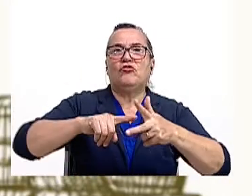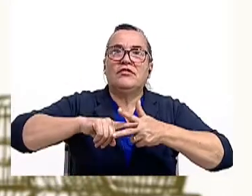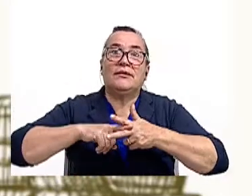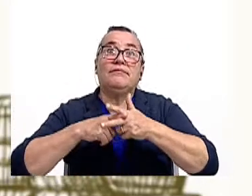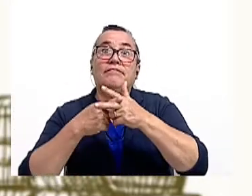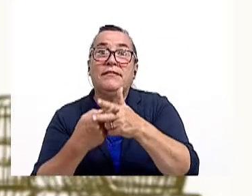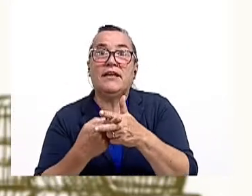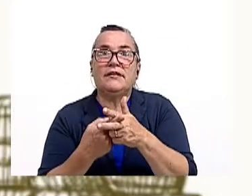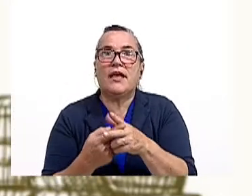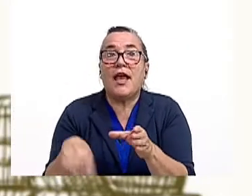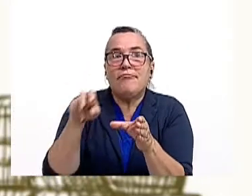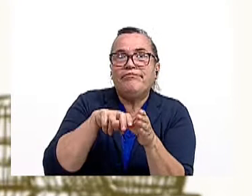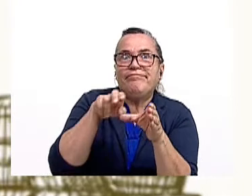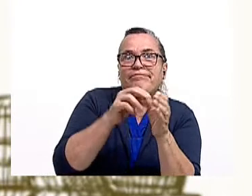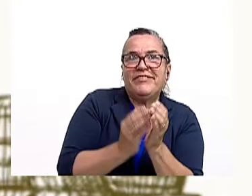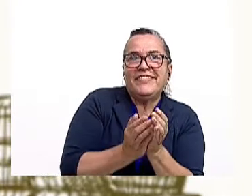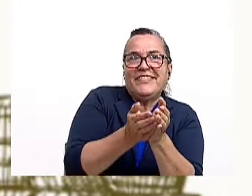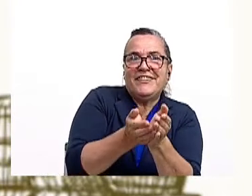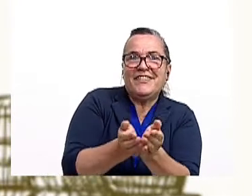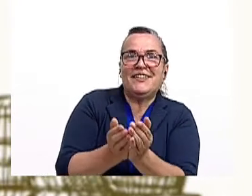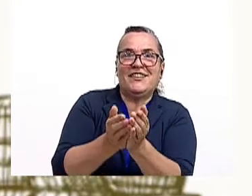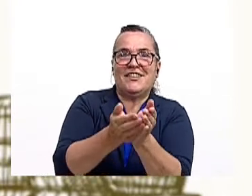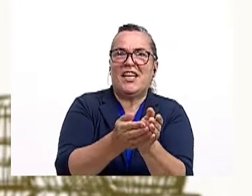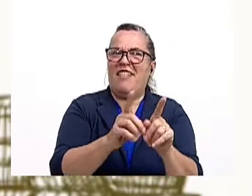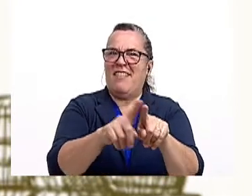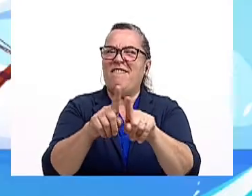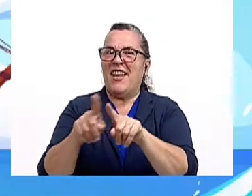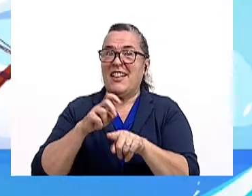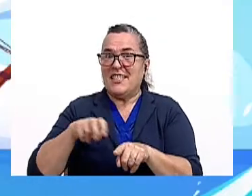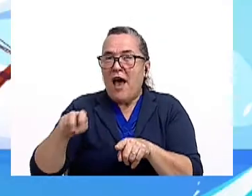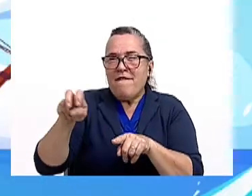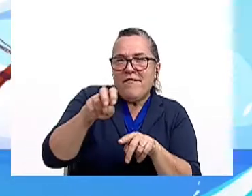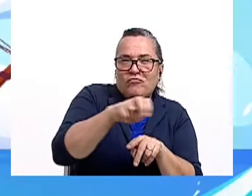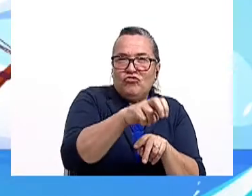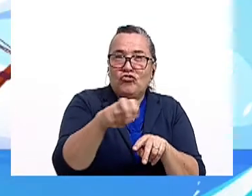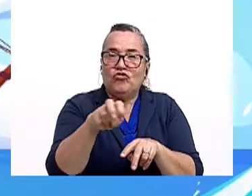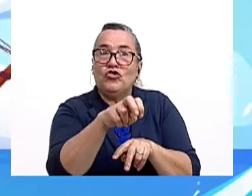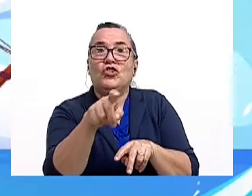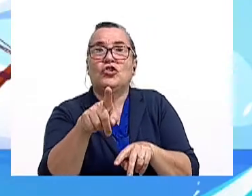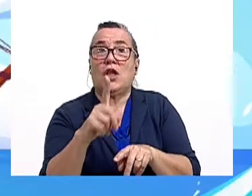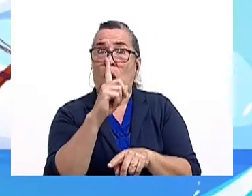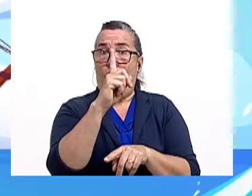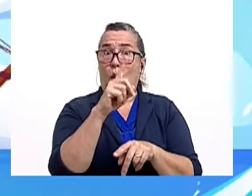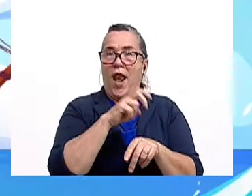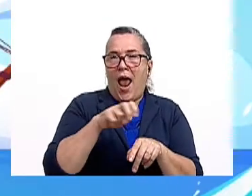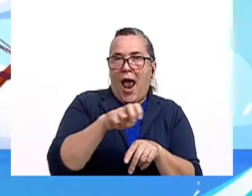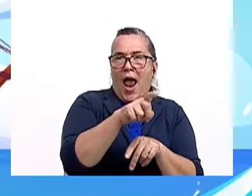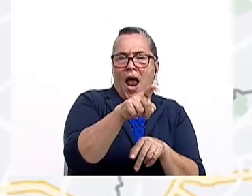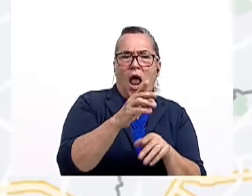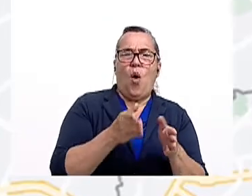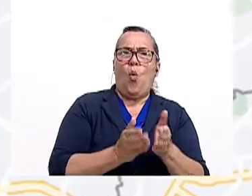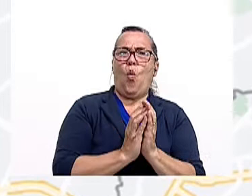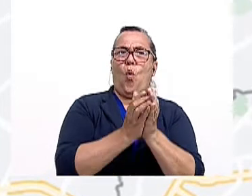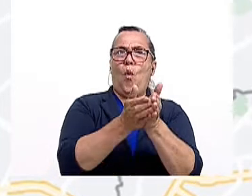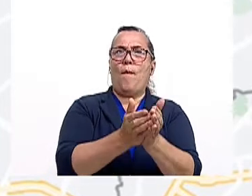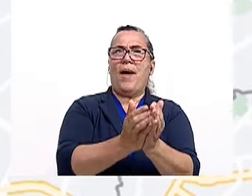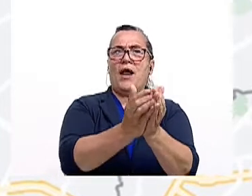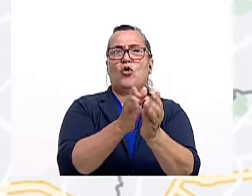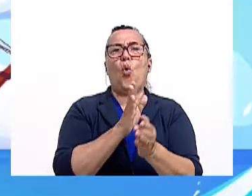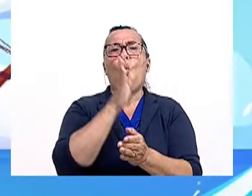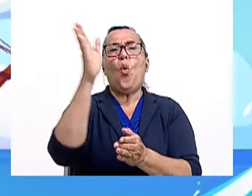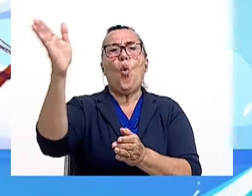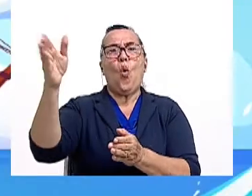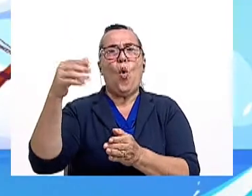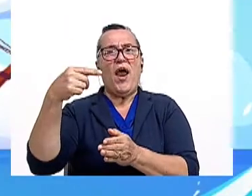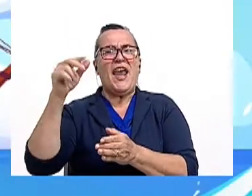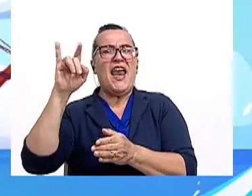a embarcarse en ciertas aventuras. En una de ellas va en un barco hacia Ginebra, pero tiene muy